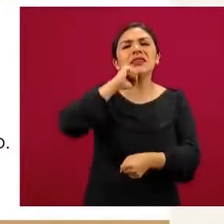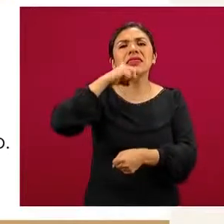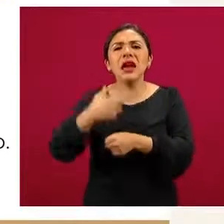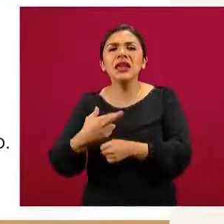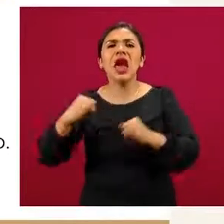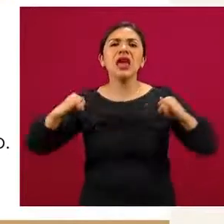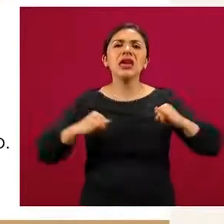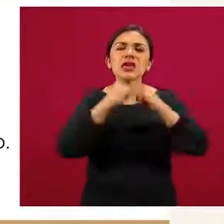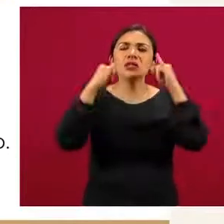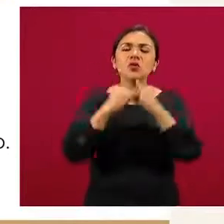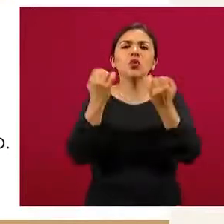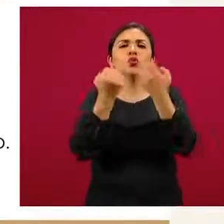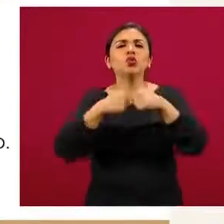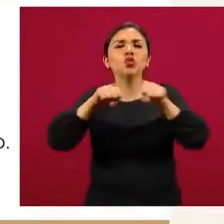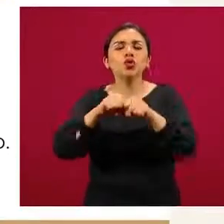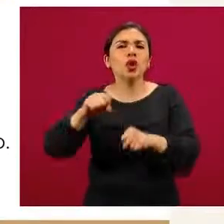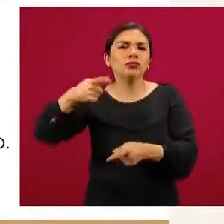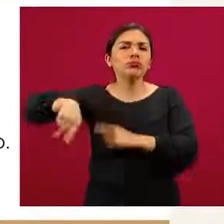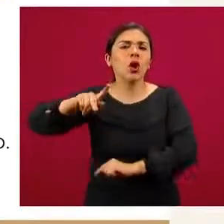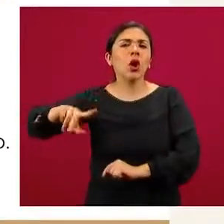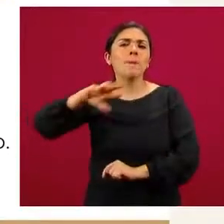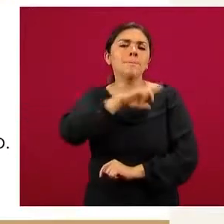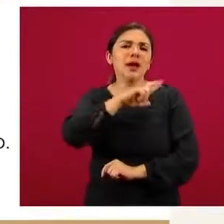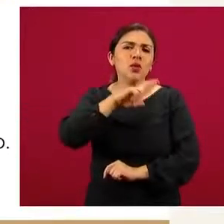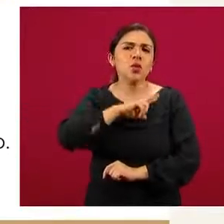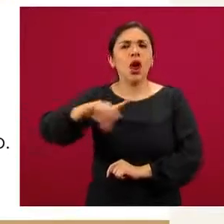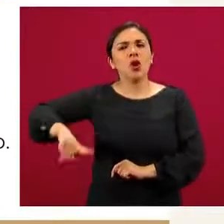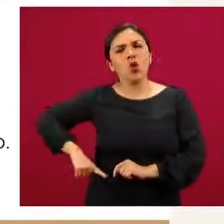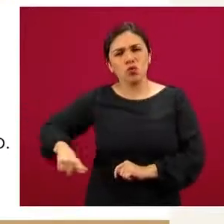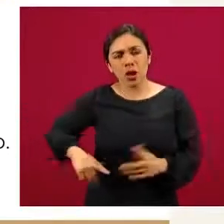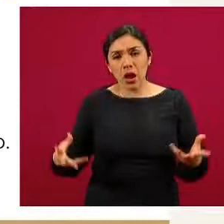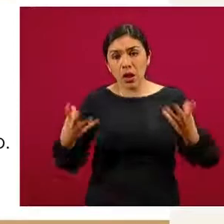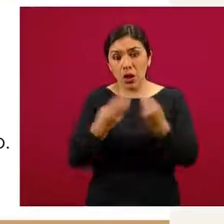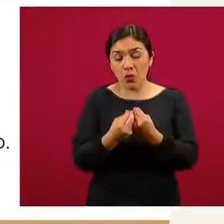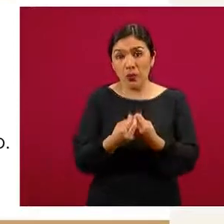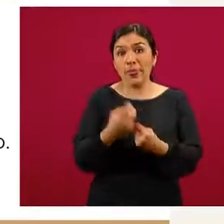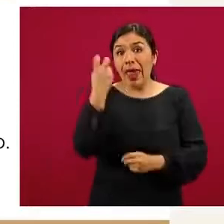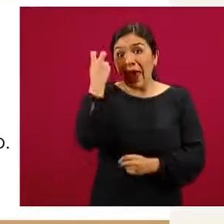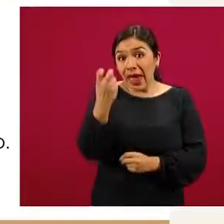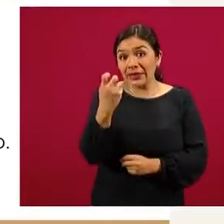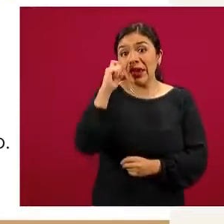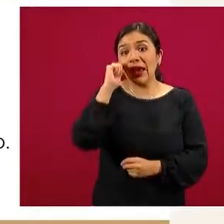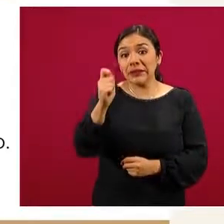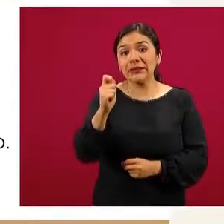con diferentes socios del sector público, del sector privado. Y en esta casa está